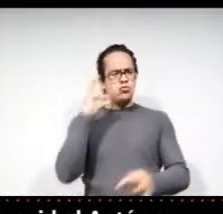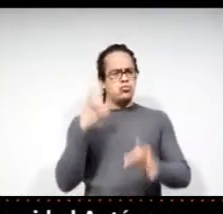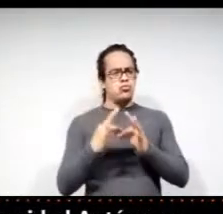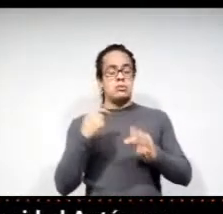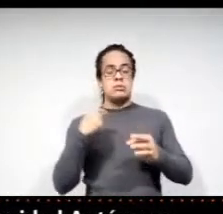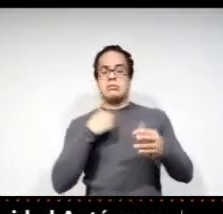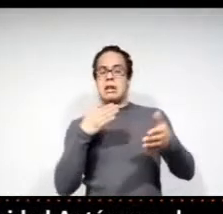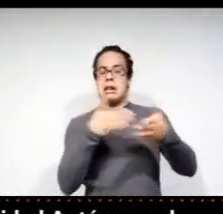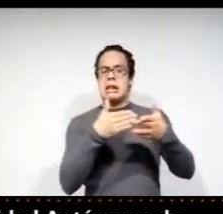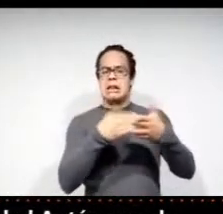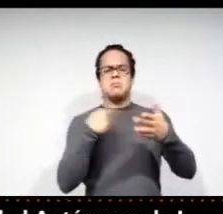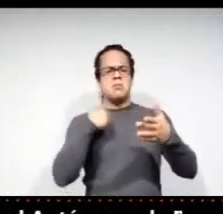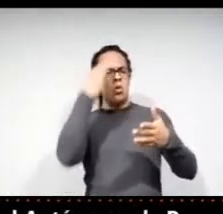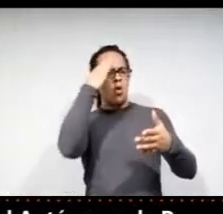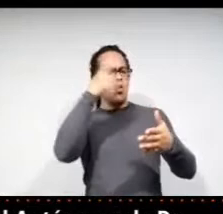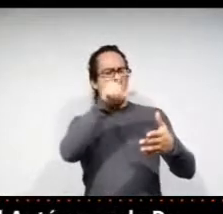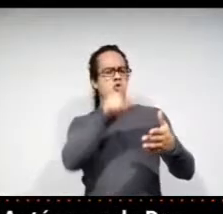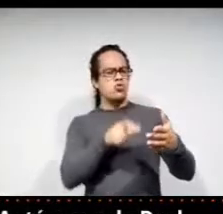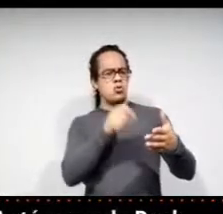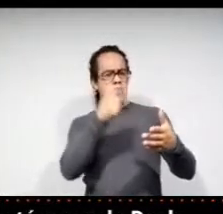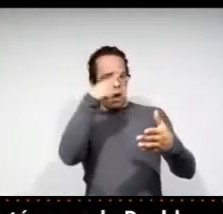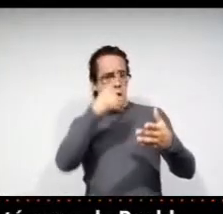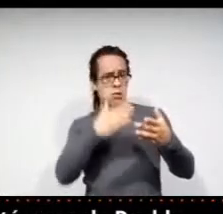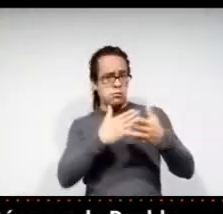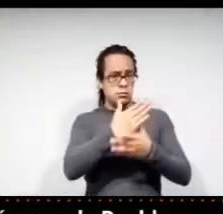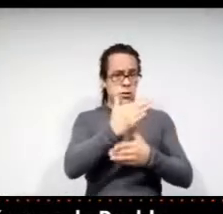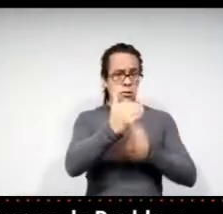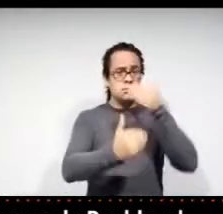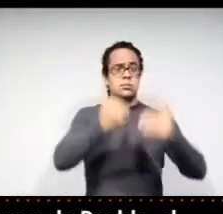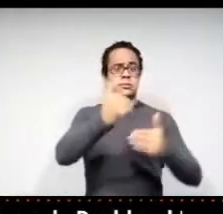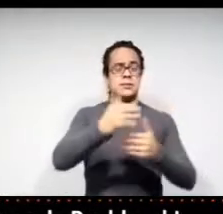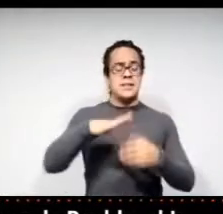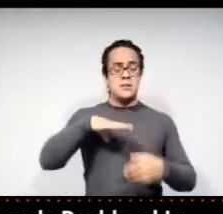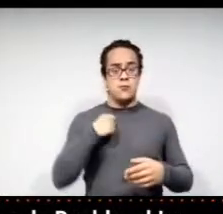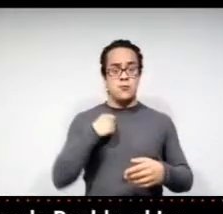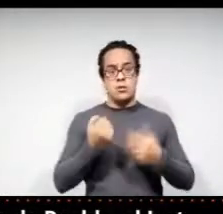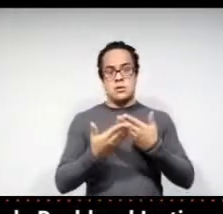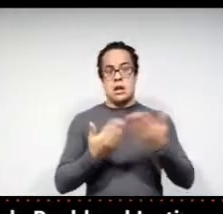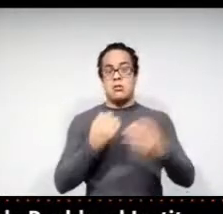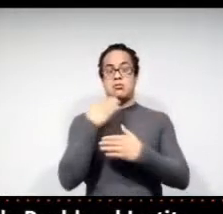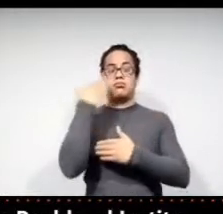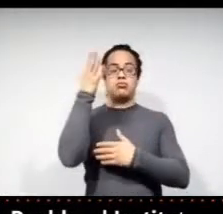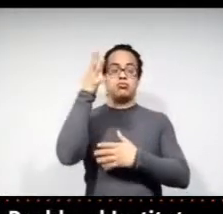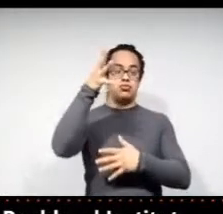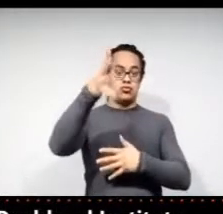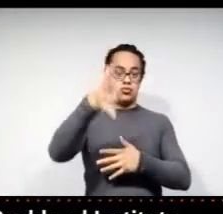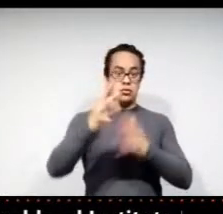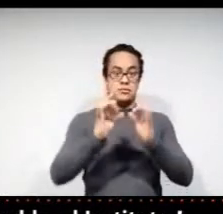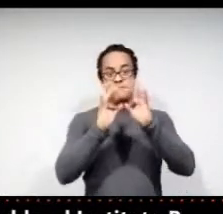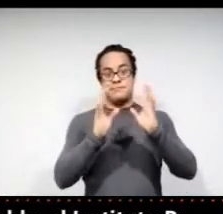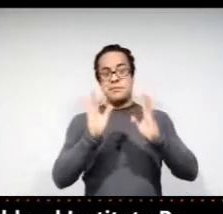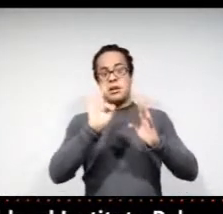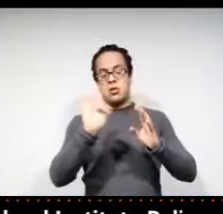limitaciones, entrarle al reto que se nos viene, y eso implica poner a la educación primero que la